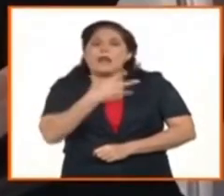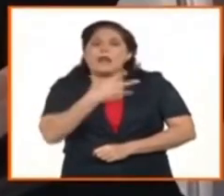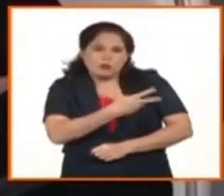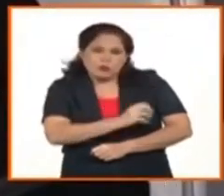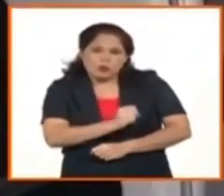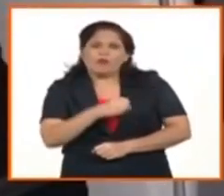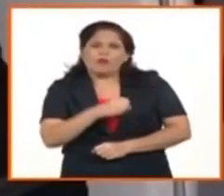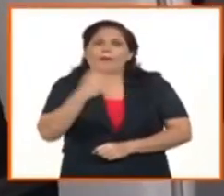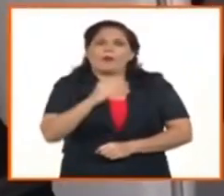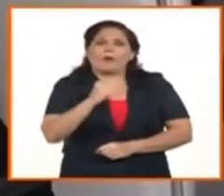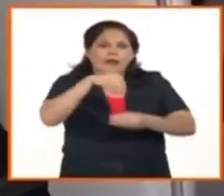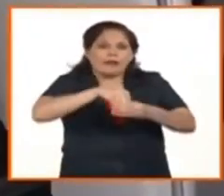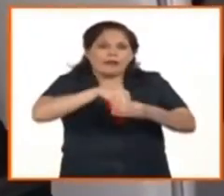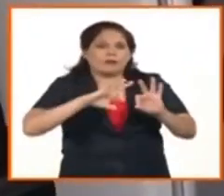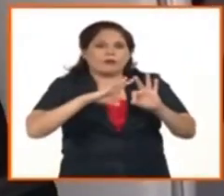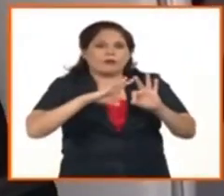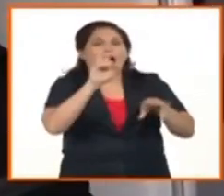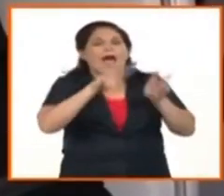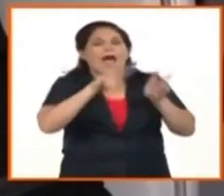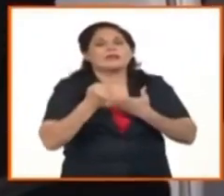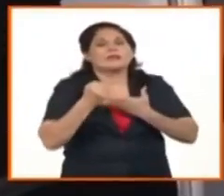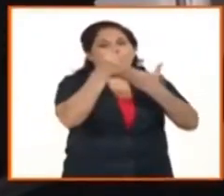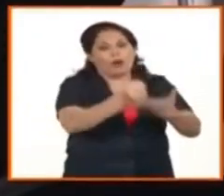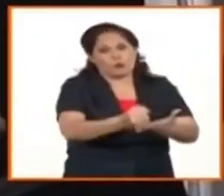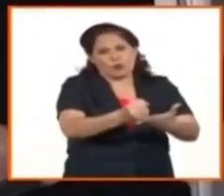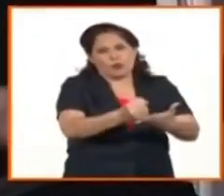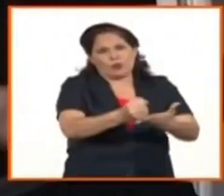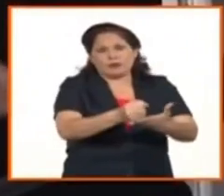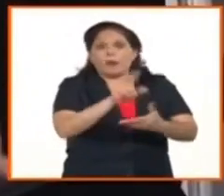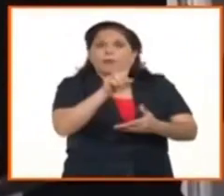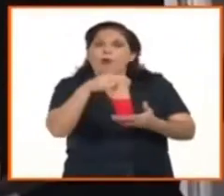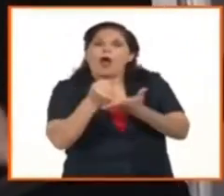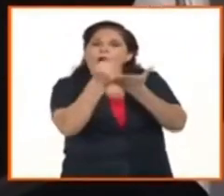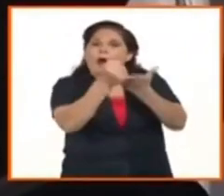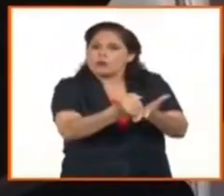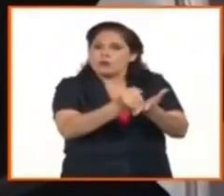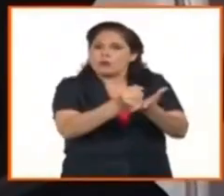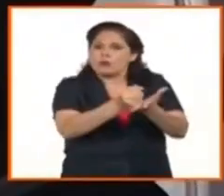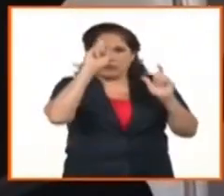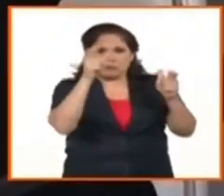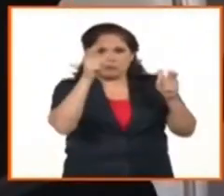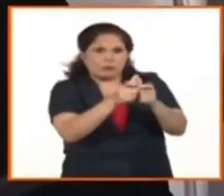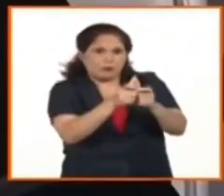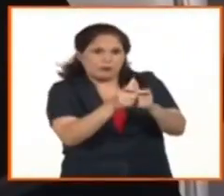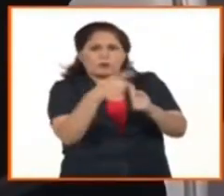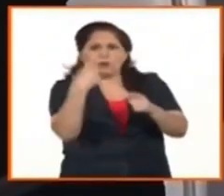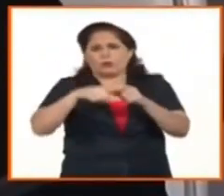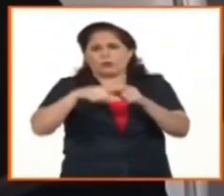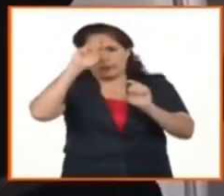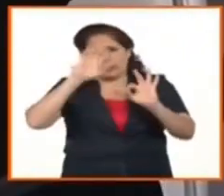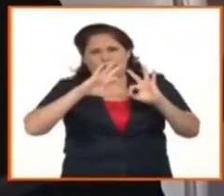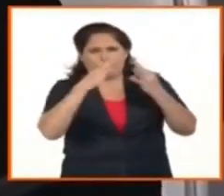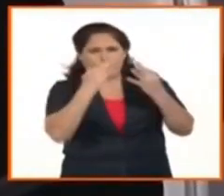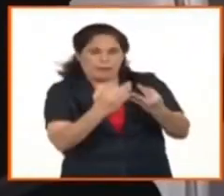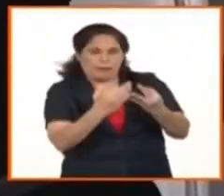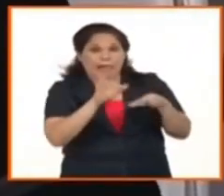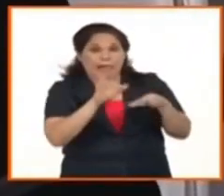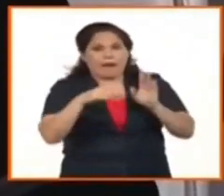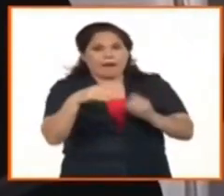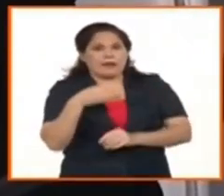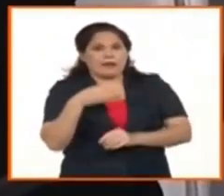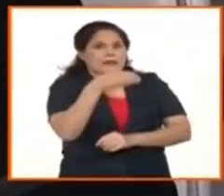de violencia hayan buscado ayuda es decir está tan naturalizada hay tantos mitos y estereotipos que